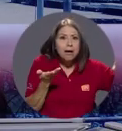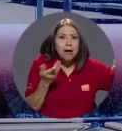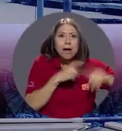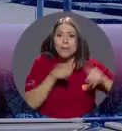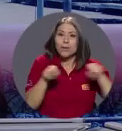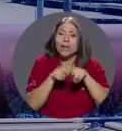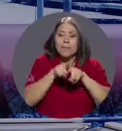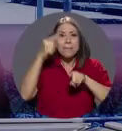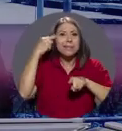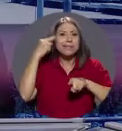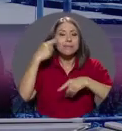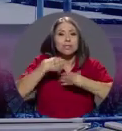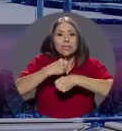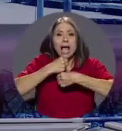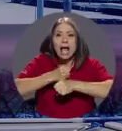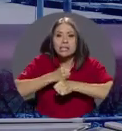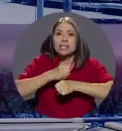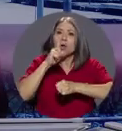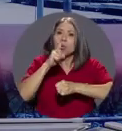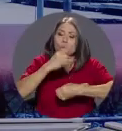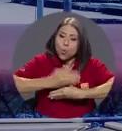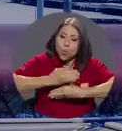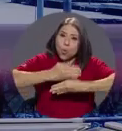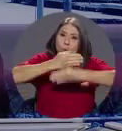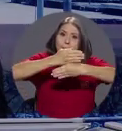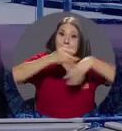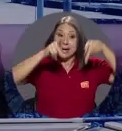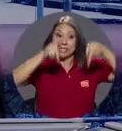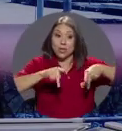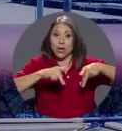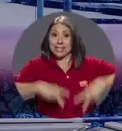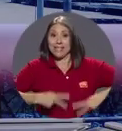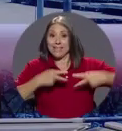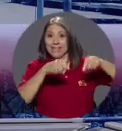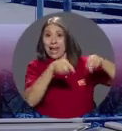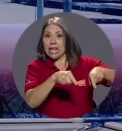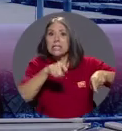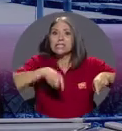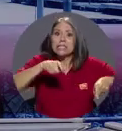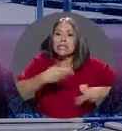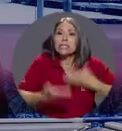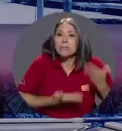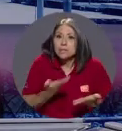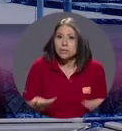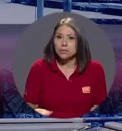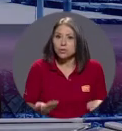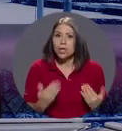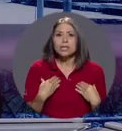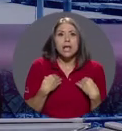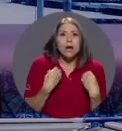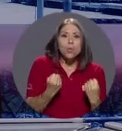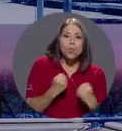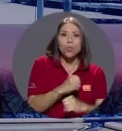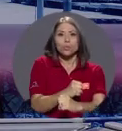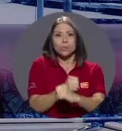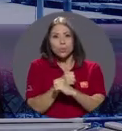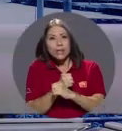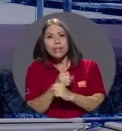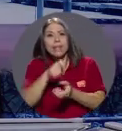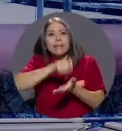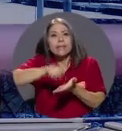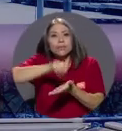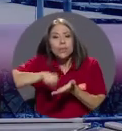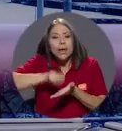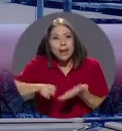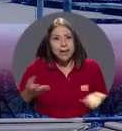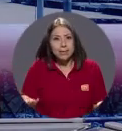desarrollo se tiene que pensar que las personas que habitan ahí van a tener, ocupan servicios, salud, la parte de